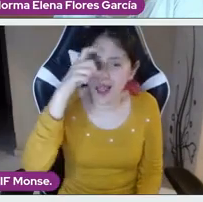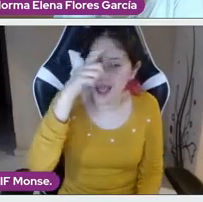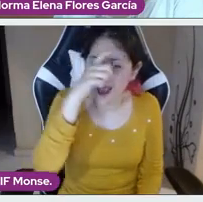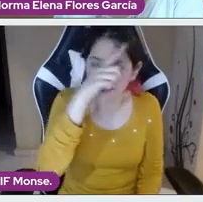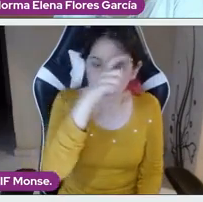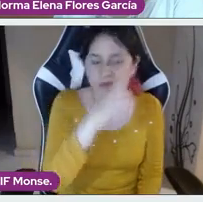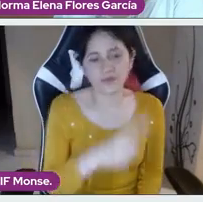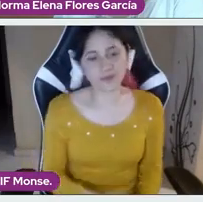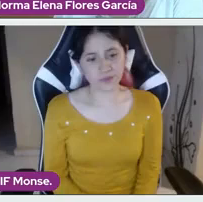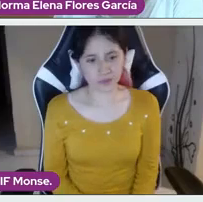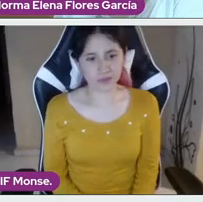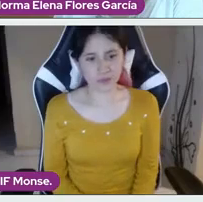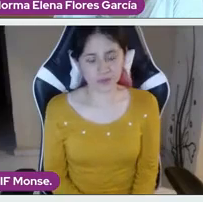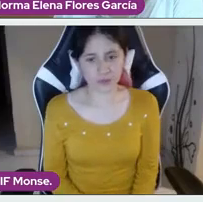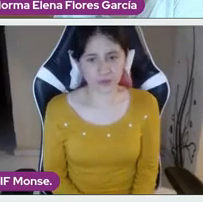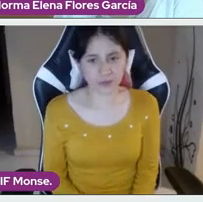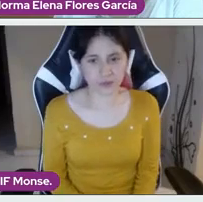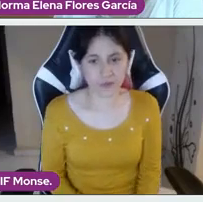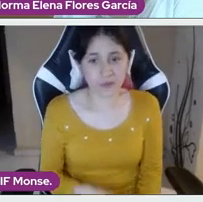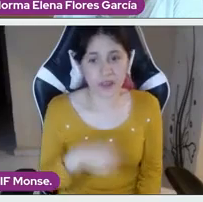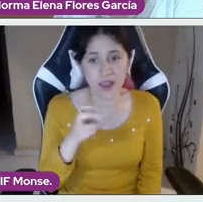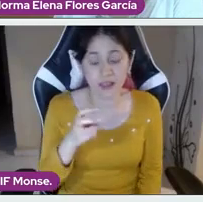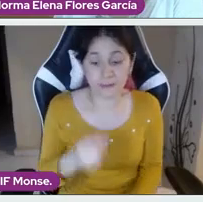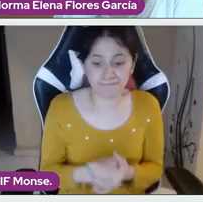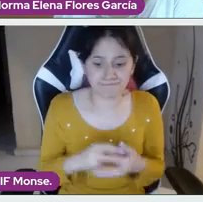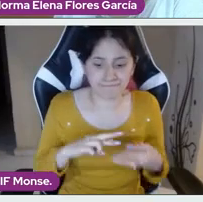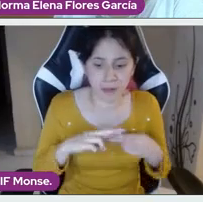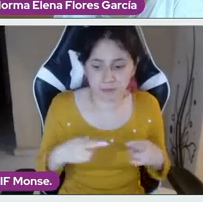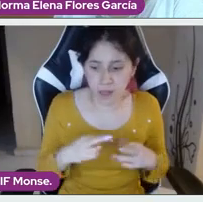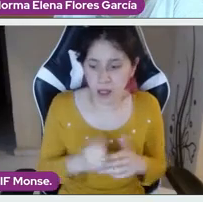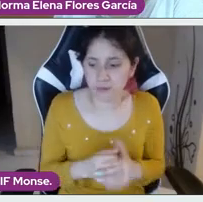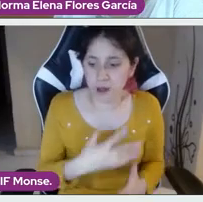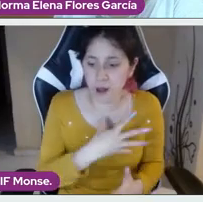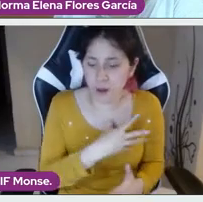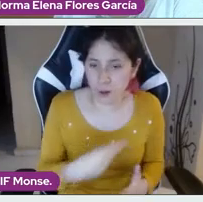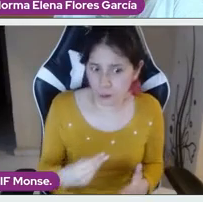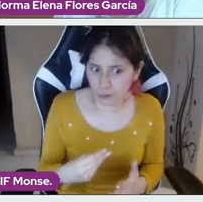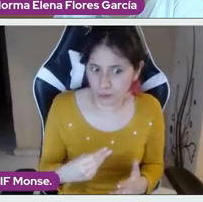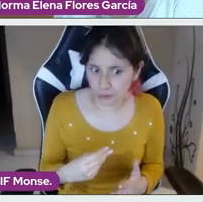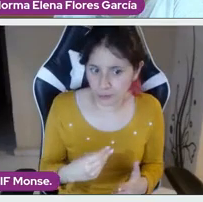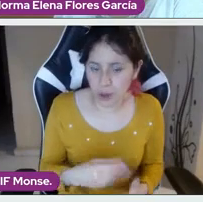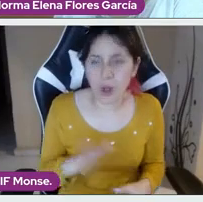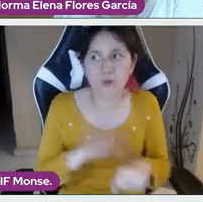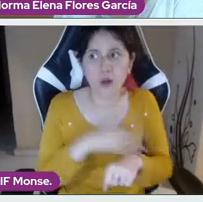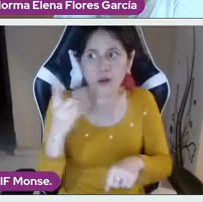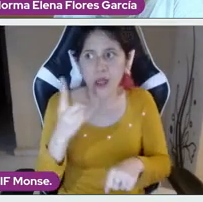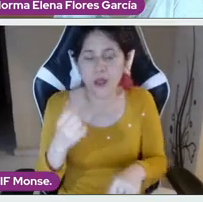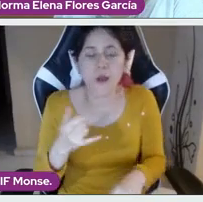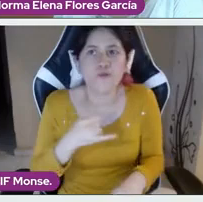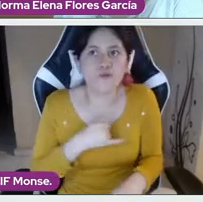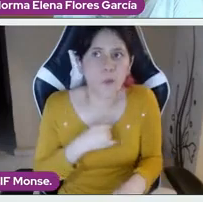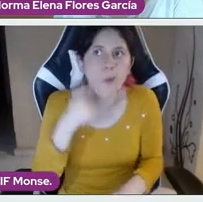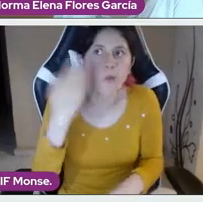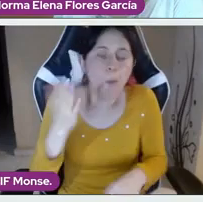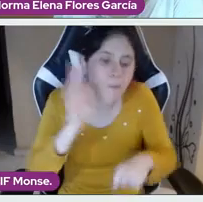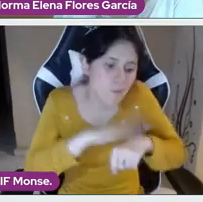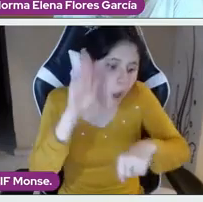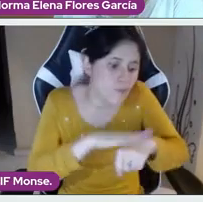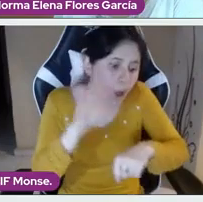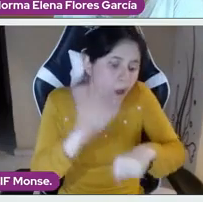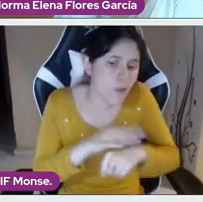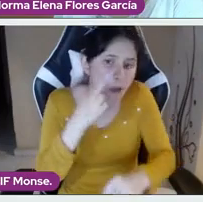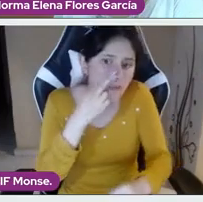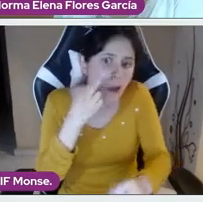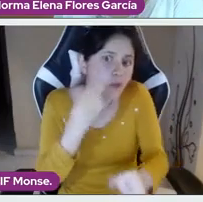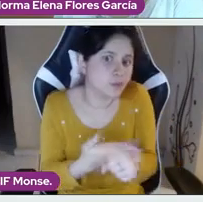emocional, un desgaste en la relación con los hijos, porque se asumen cosas que no están o no fueron determinadas,